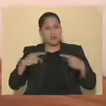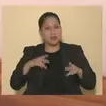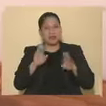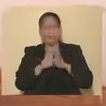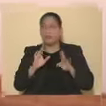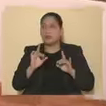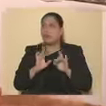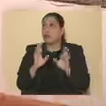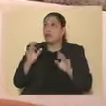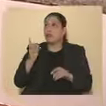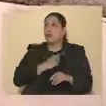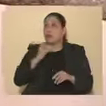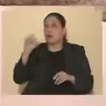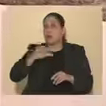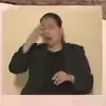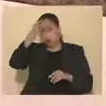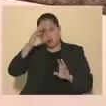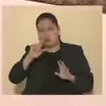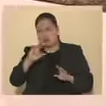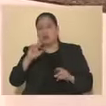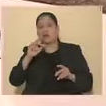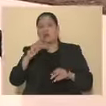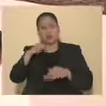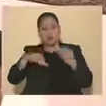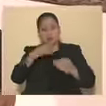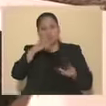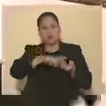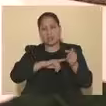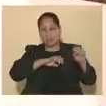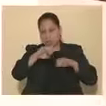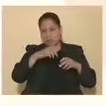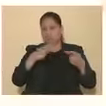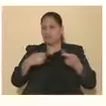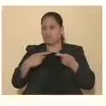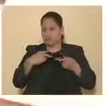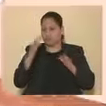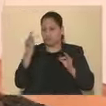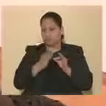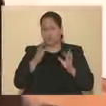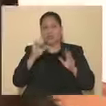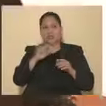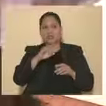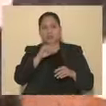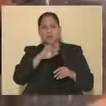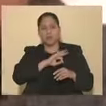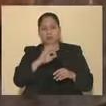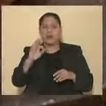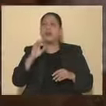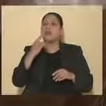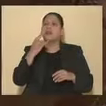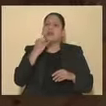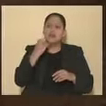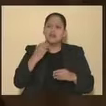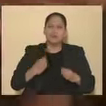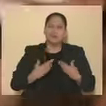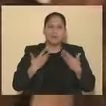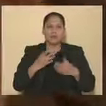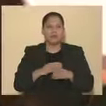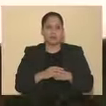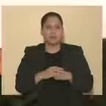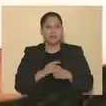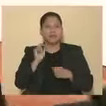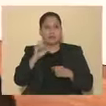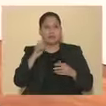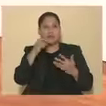llega a improvisar, todos en la compañía tenemos una preparación y bueno, es algo de lo que van a poder disfrutar ampliamente en este festival. Oye, pues bueno, pues